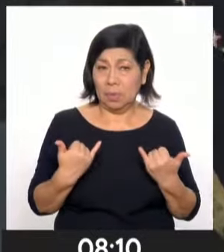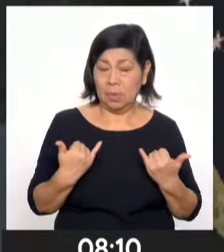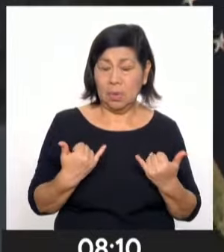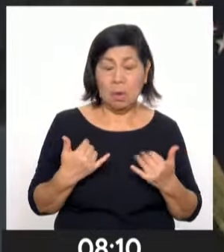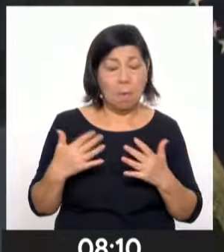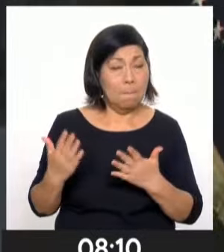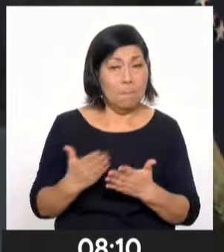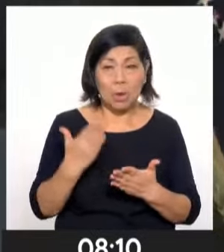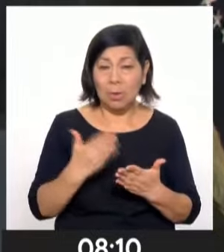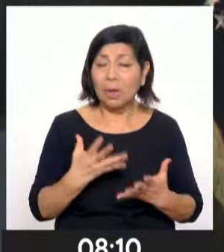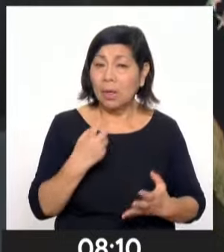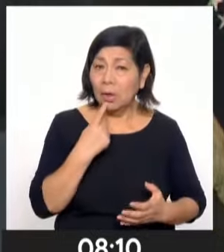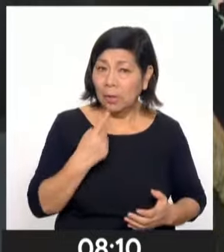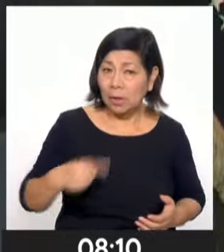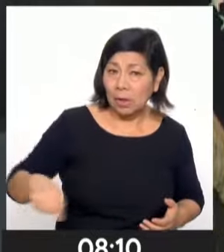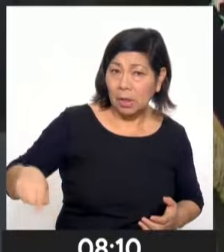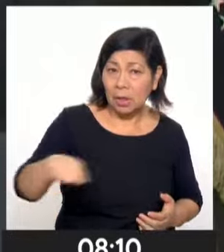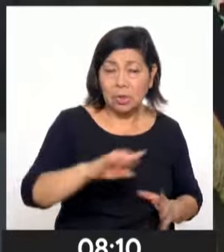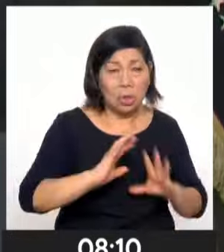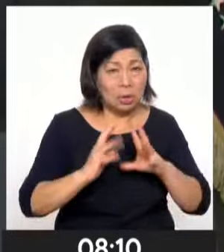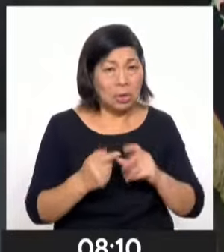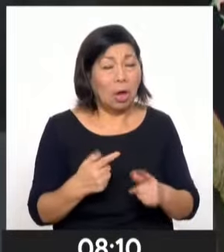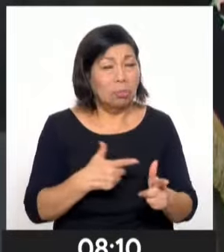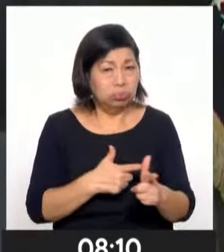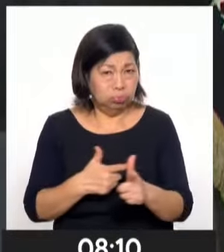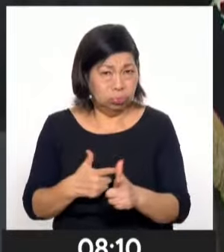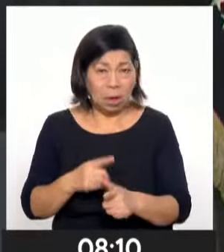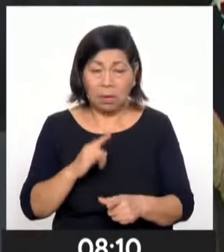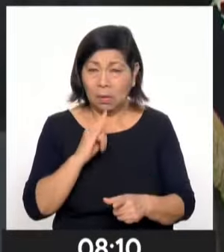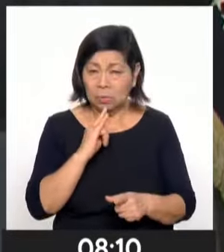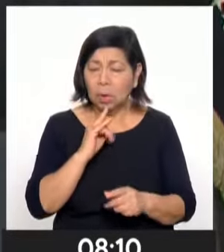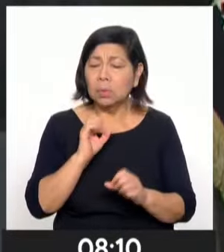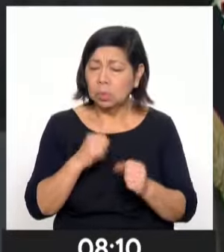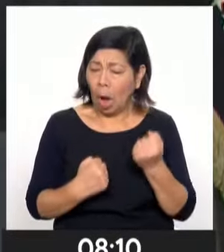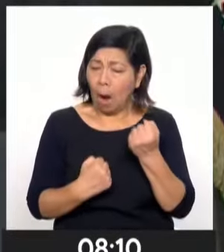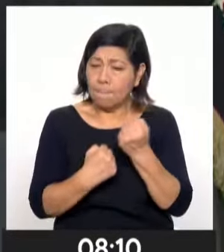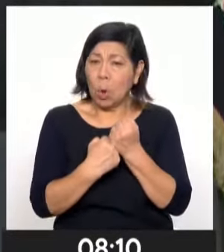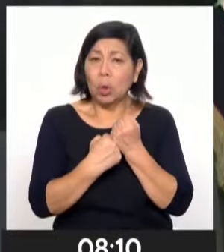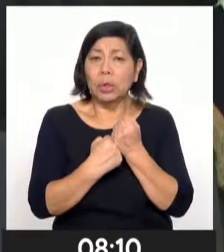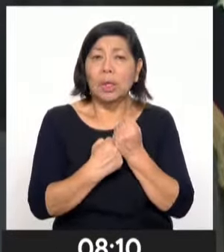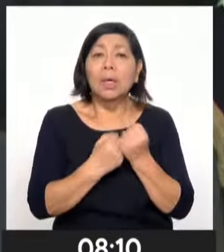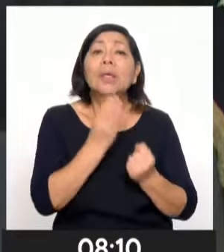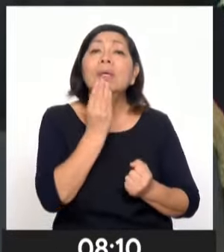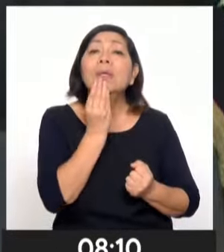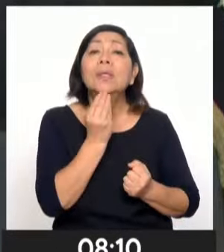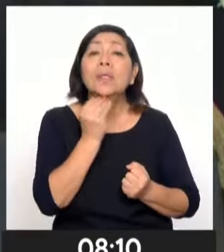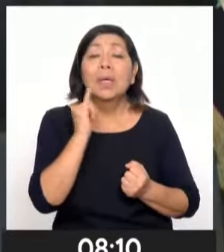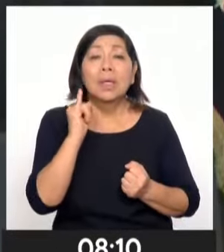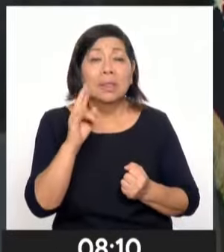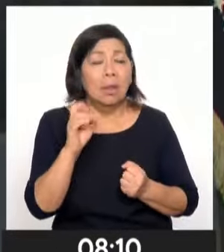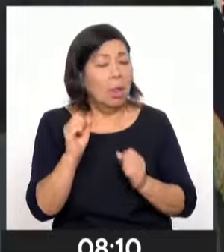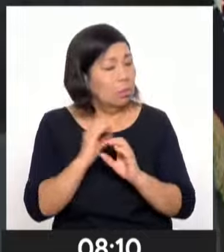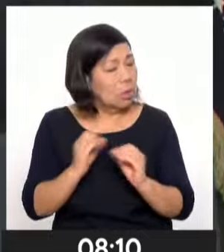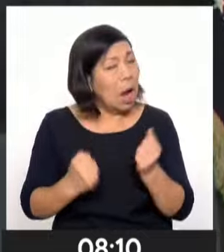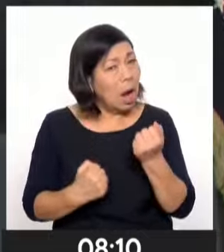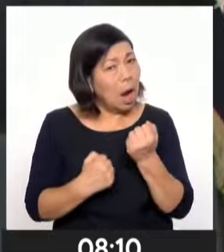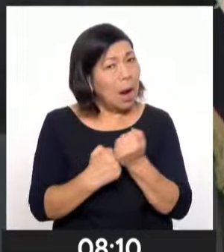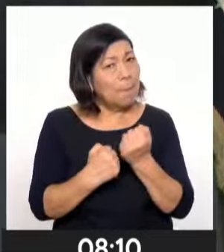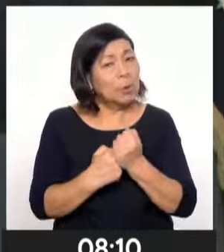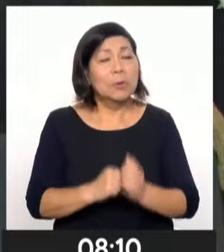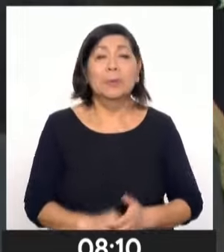tragedia, quiero decir al mundo y a los terroristas que Estados Unidos está con Israel. Nunca dejaremos de